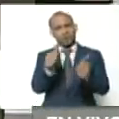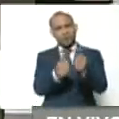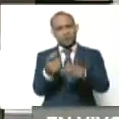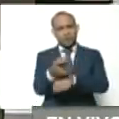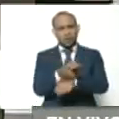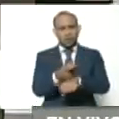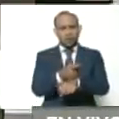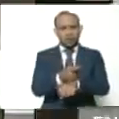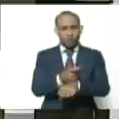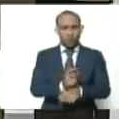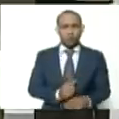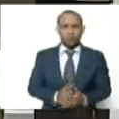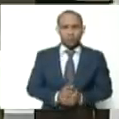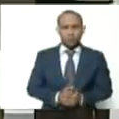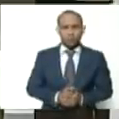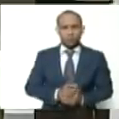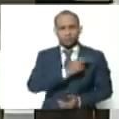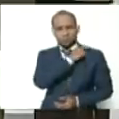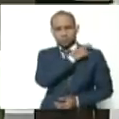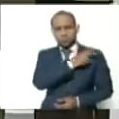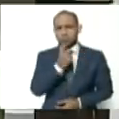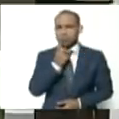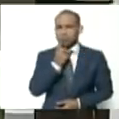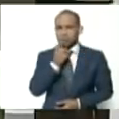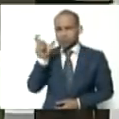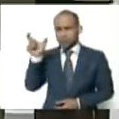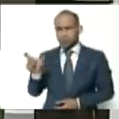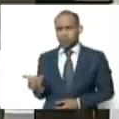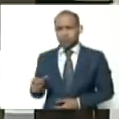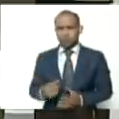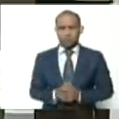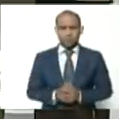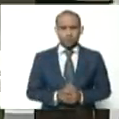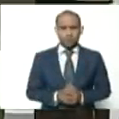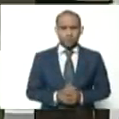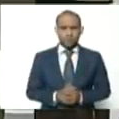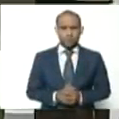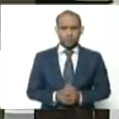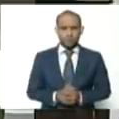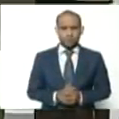gobierno, general en jefe Vladimir Padrino López,